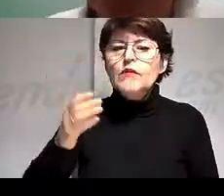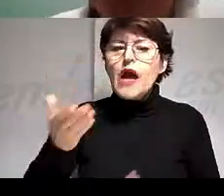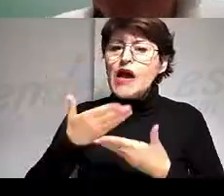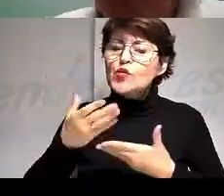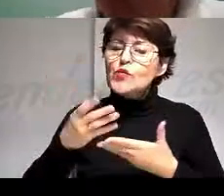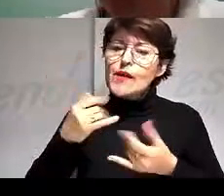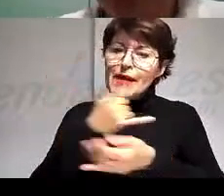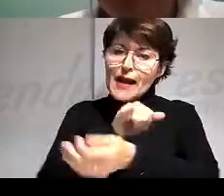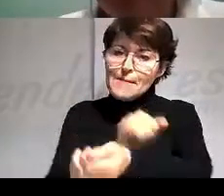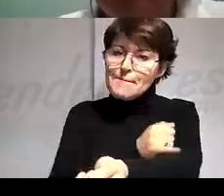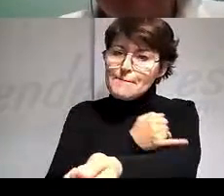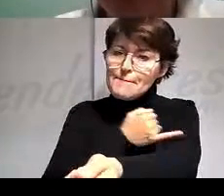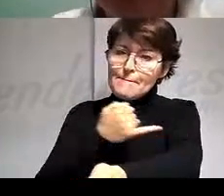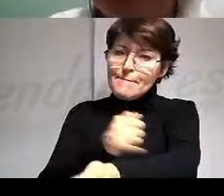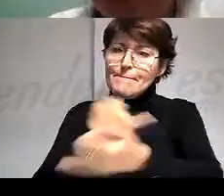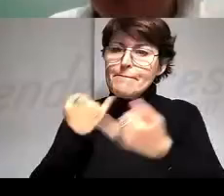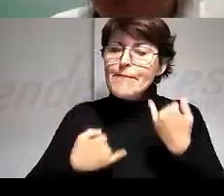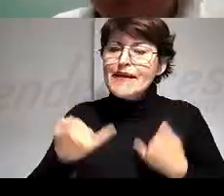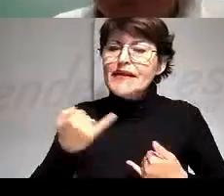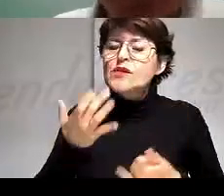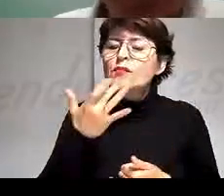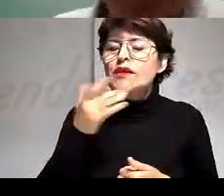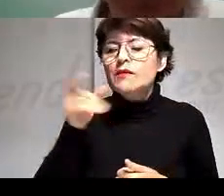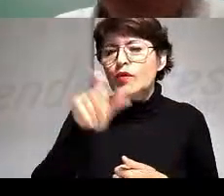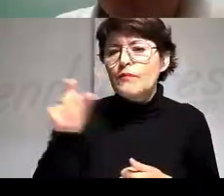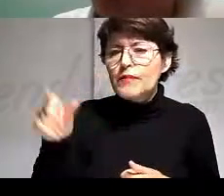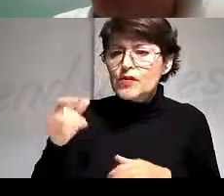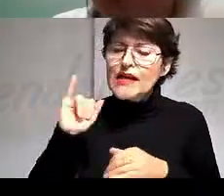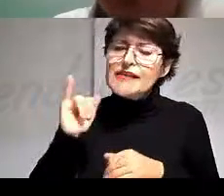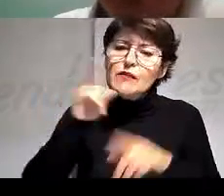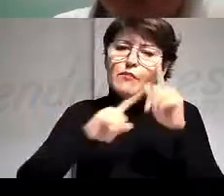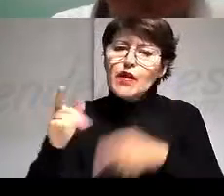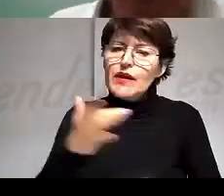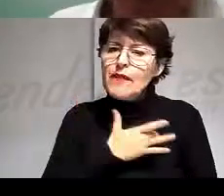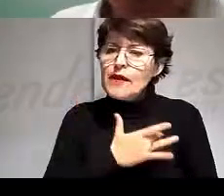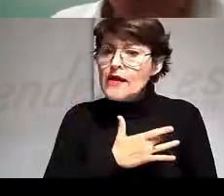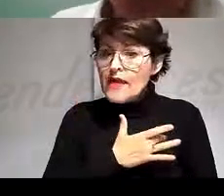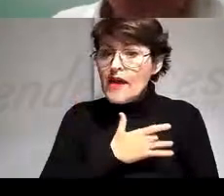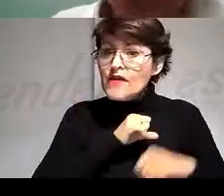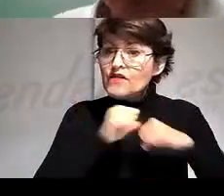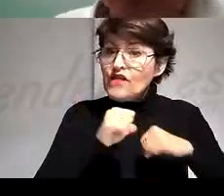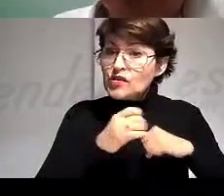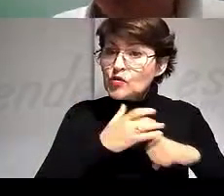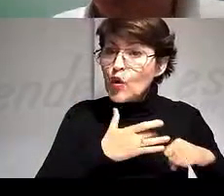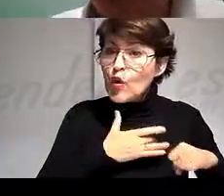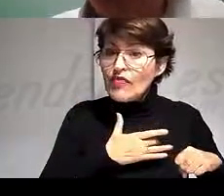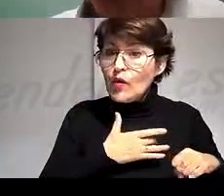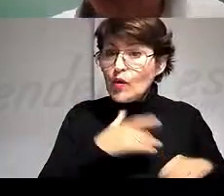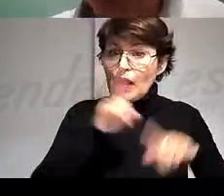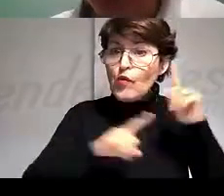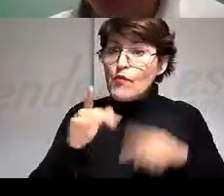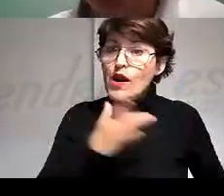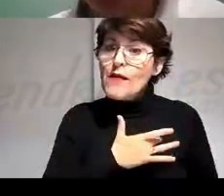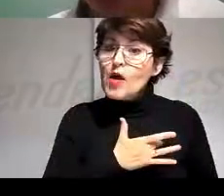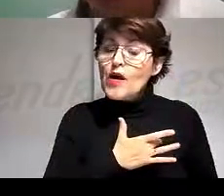arterial. Pensad que, por ejemplo, los parches que llevan los pacientes con cardiopatía isquémica, con infarto, que han tenido un infarto, una angina, los parches aquellos